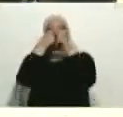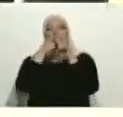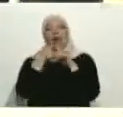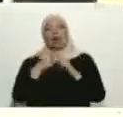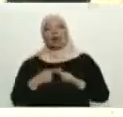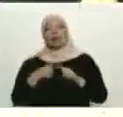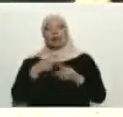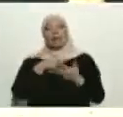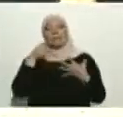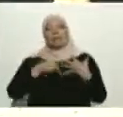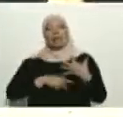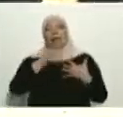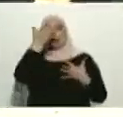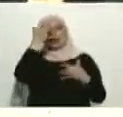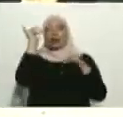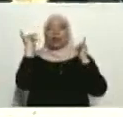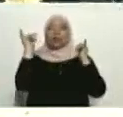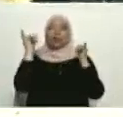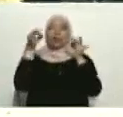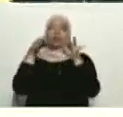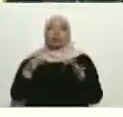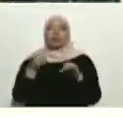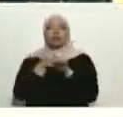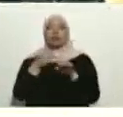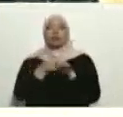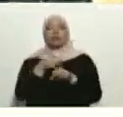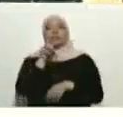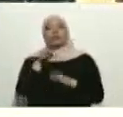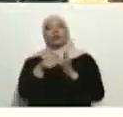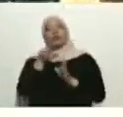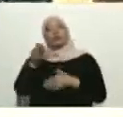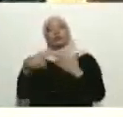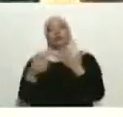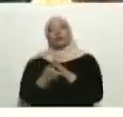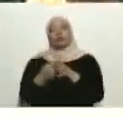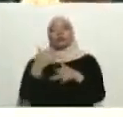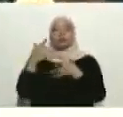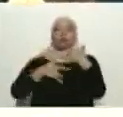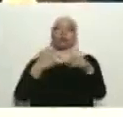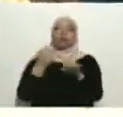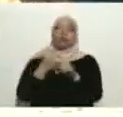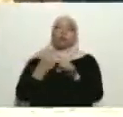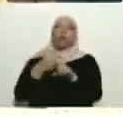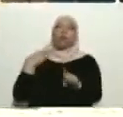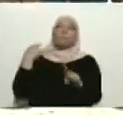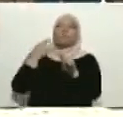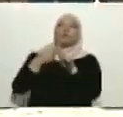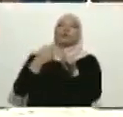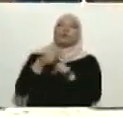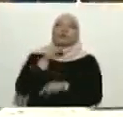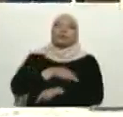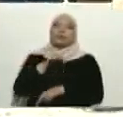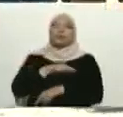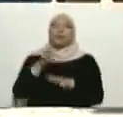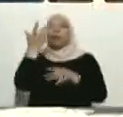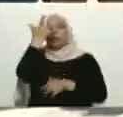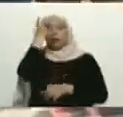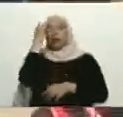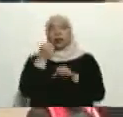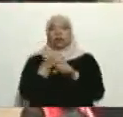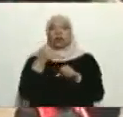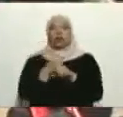despliegue carnavales felices y seguros 2023 con un balance positivo cierran estos carnavales